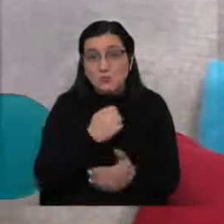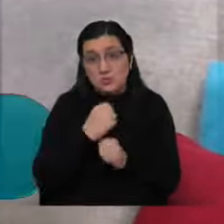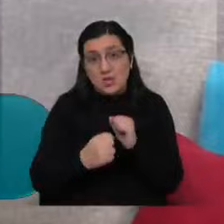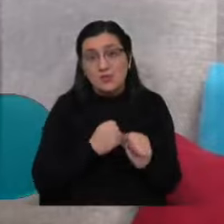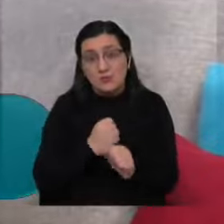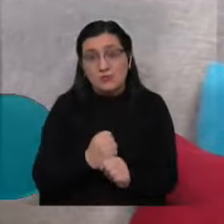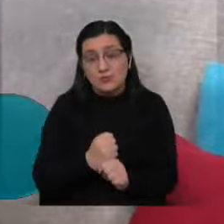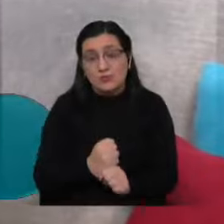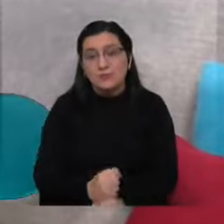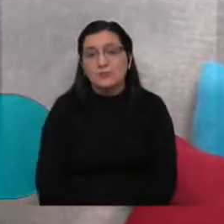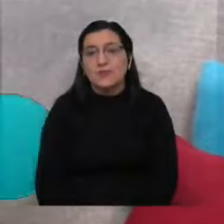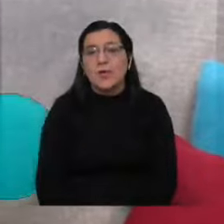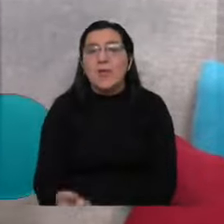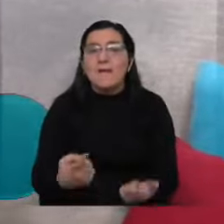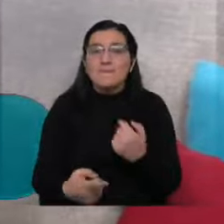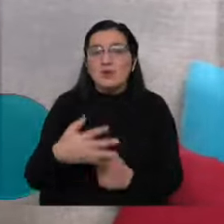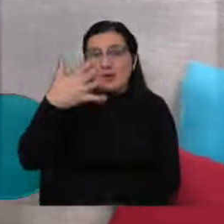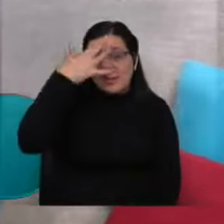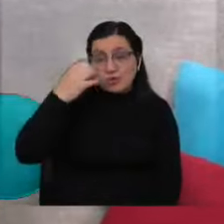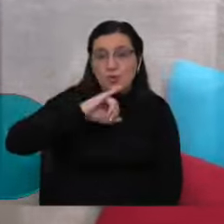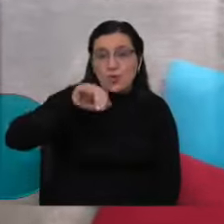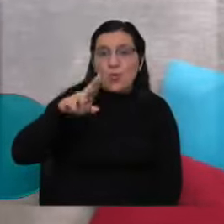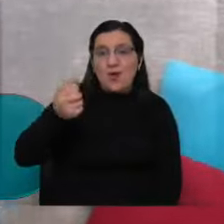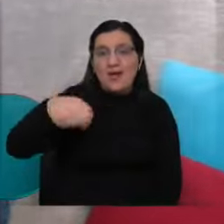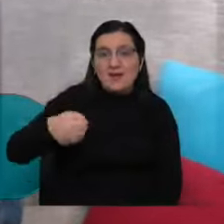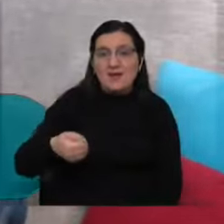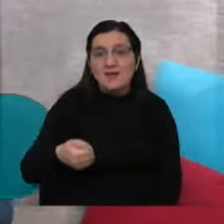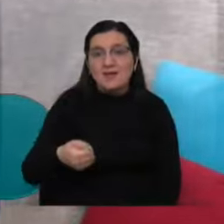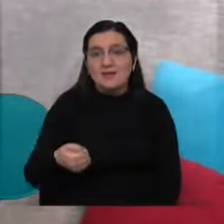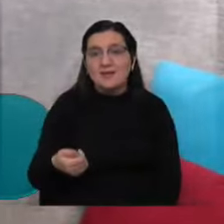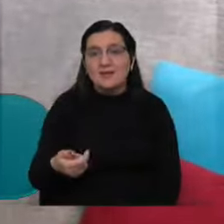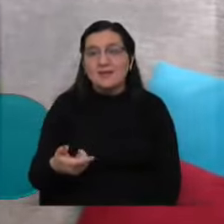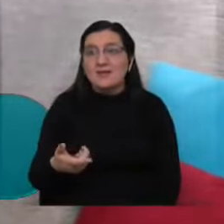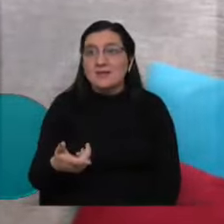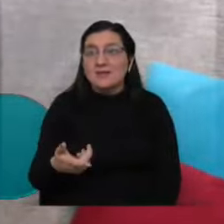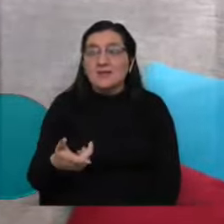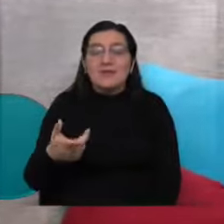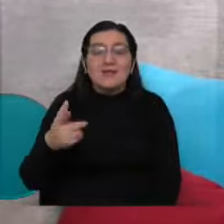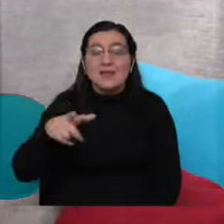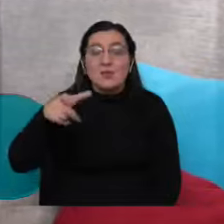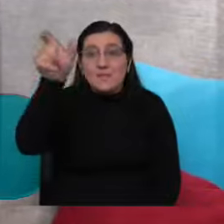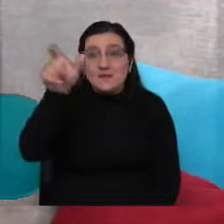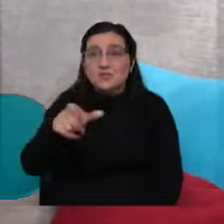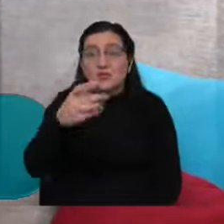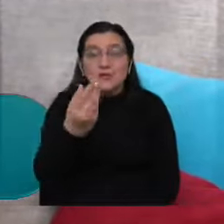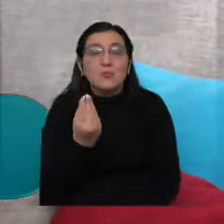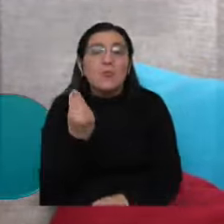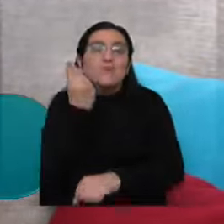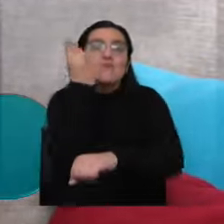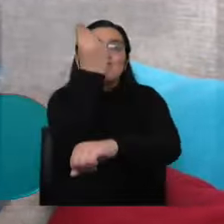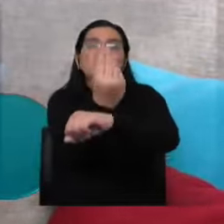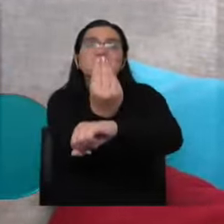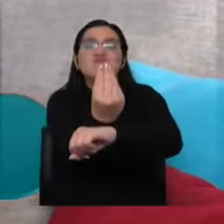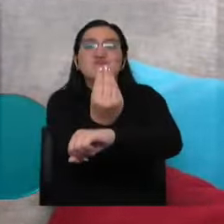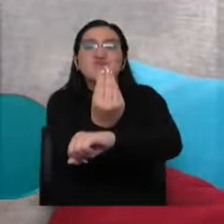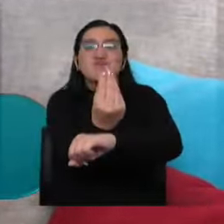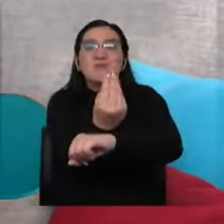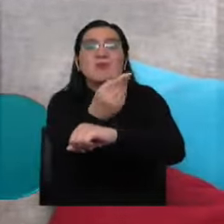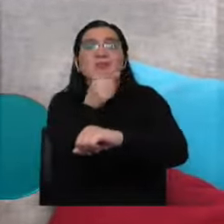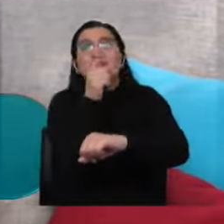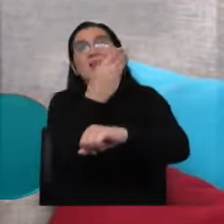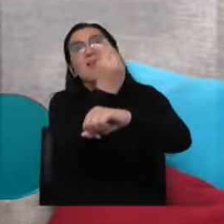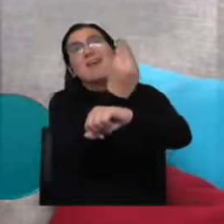muerte pero creo que con juana pasa eso que es muy uruguayo de agarrar a alguien no ponerlo en el pedestal el ídolo absoluto y una vez que lo ponemos